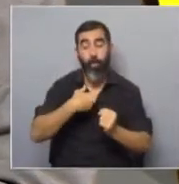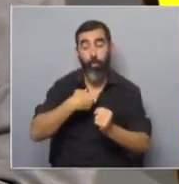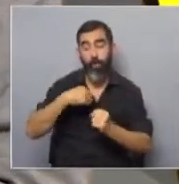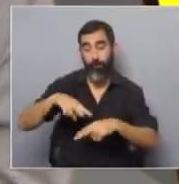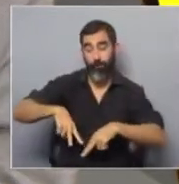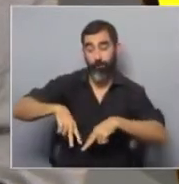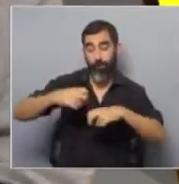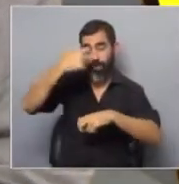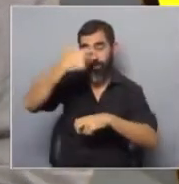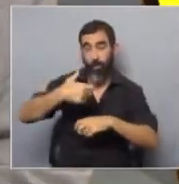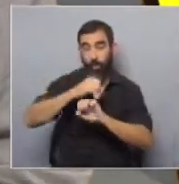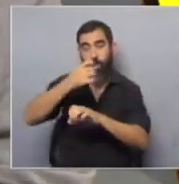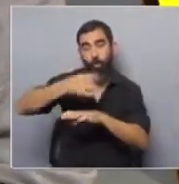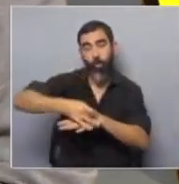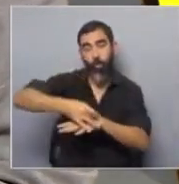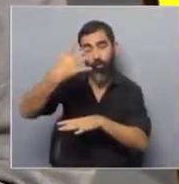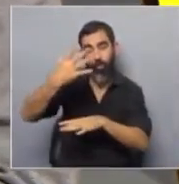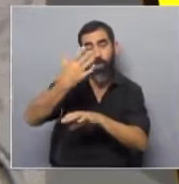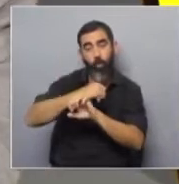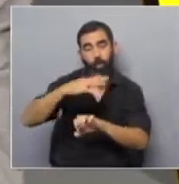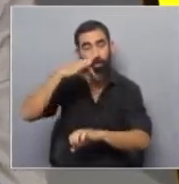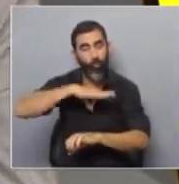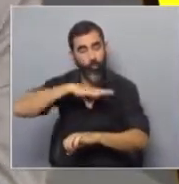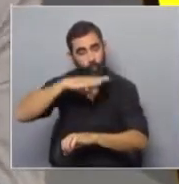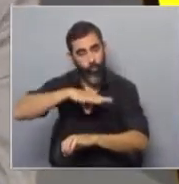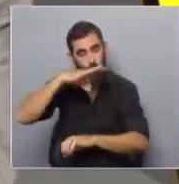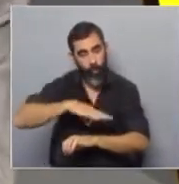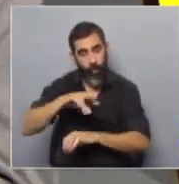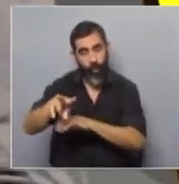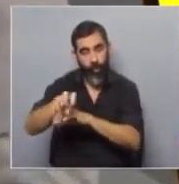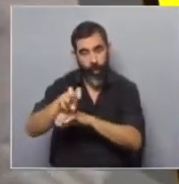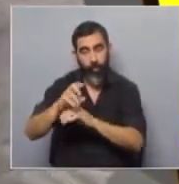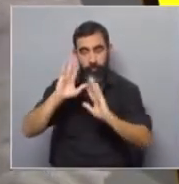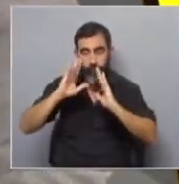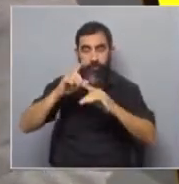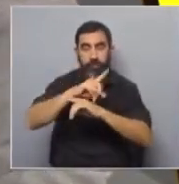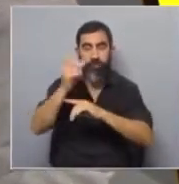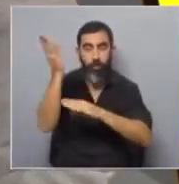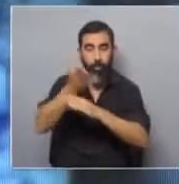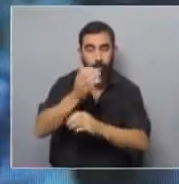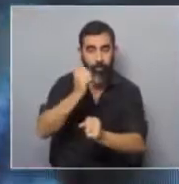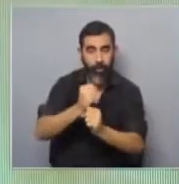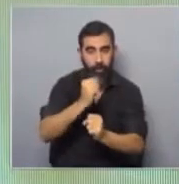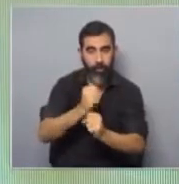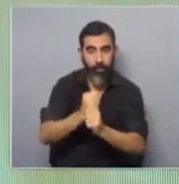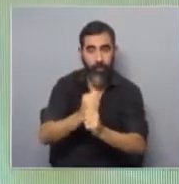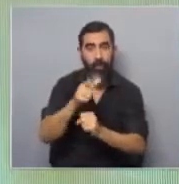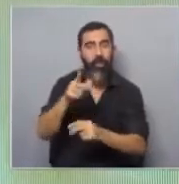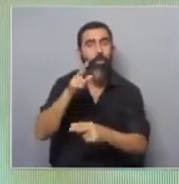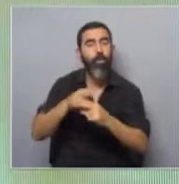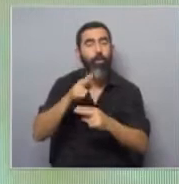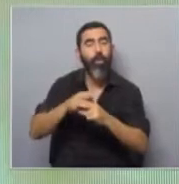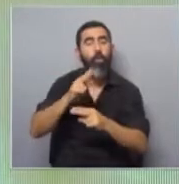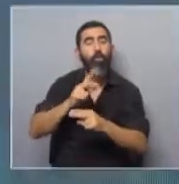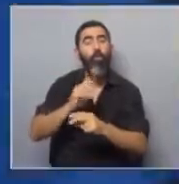investigador pueda ser una profesión, se pueda tener un salario, un ingreso y una dedicación plena. Sí, eso él lo llamaba